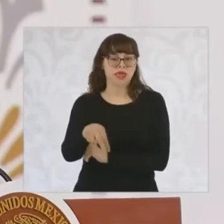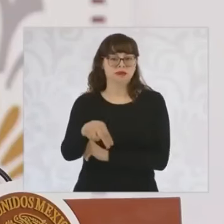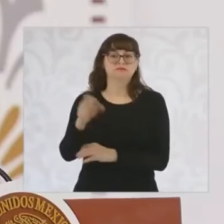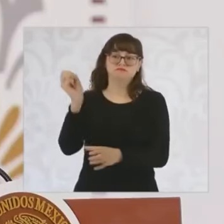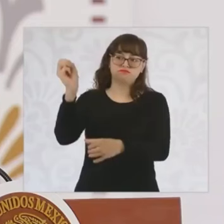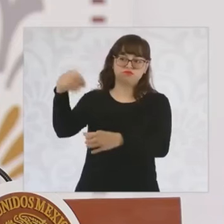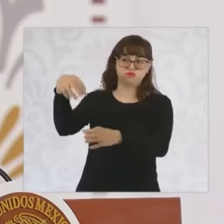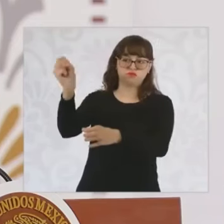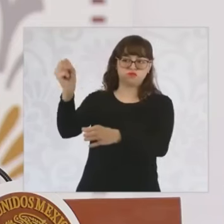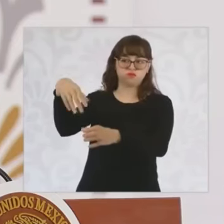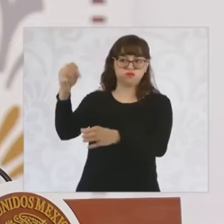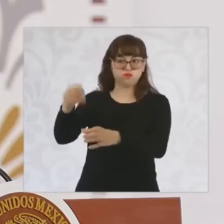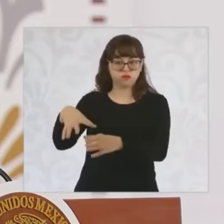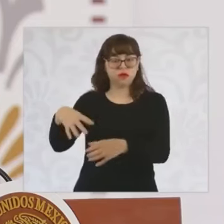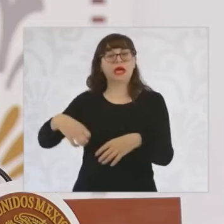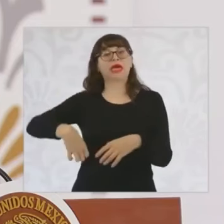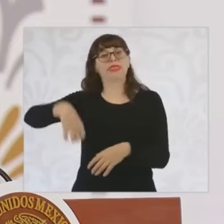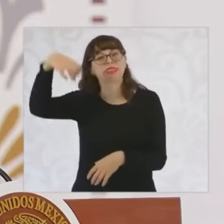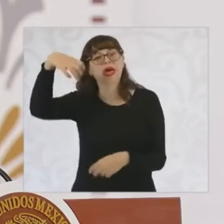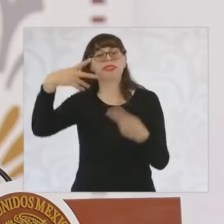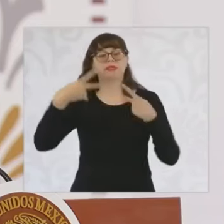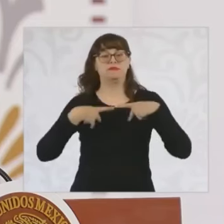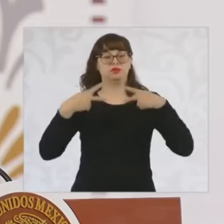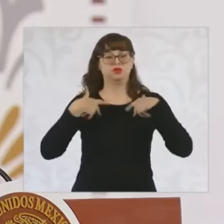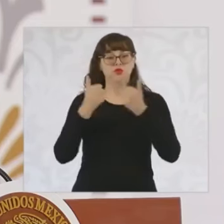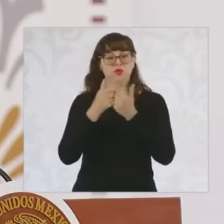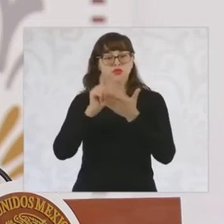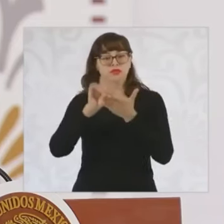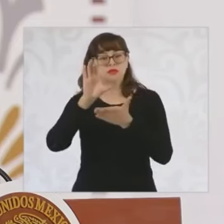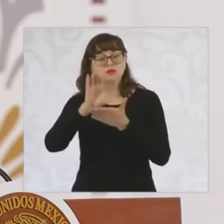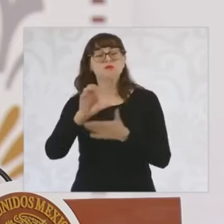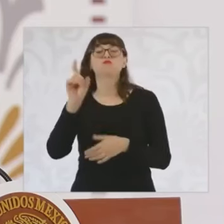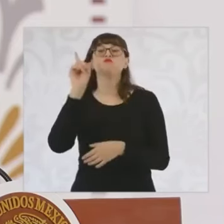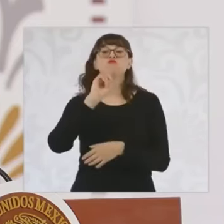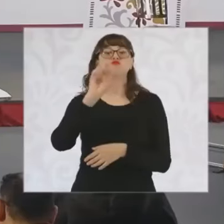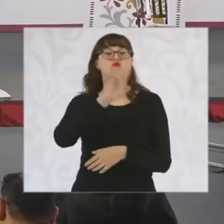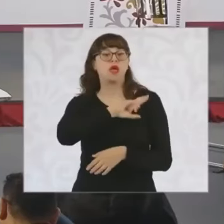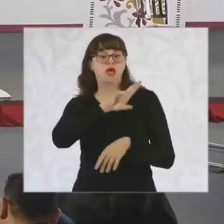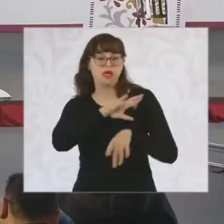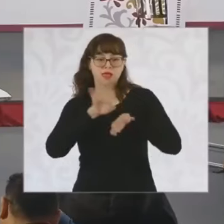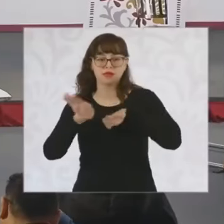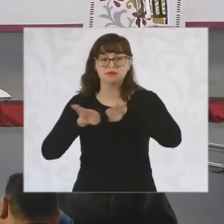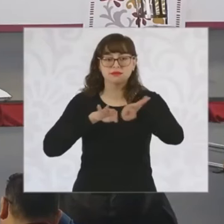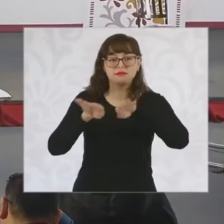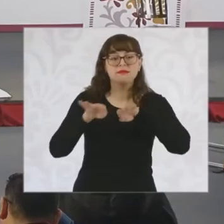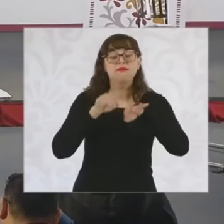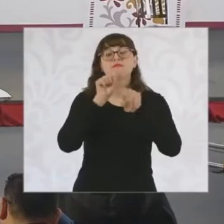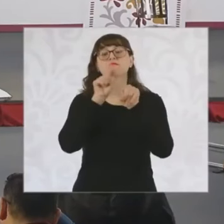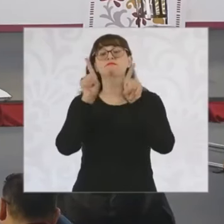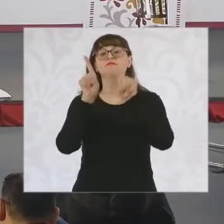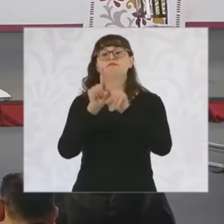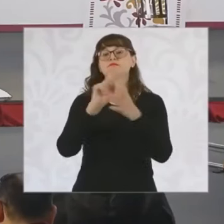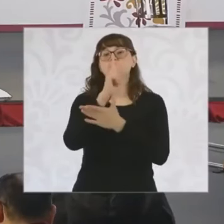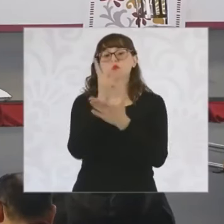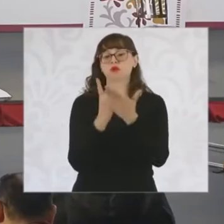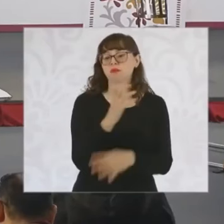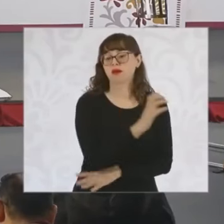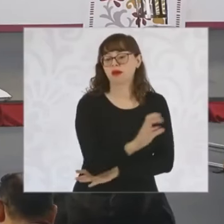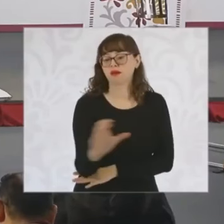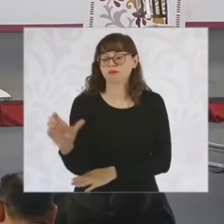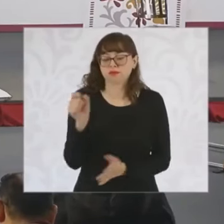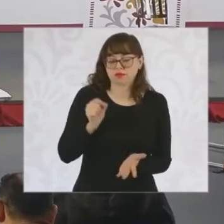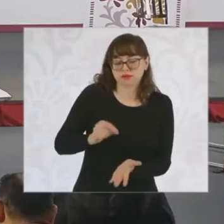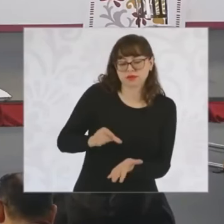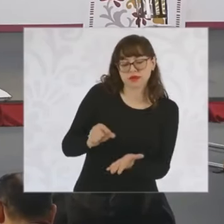mayores, las personas con discapacidad, el programa de Madres Trabajadoras y el programa Sembrando Vida. De tal